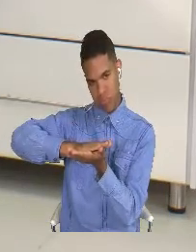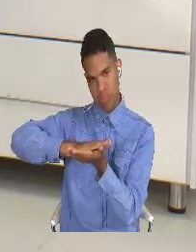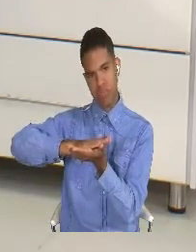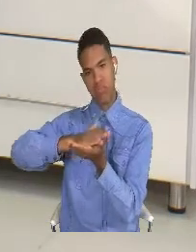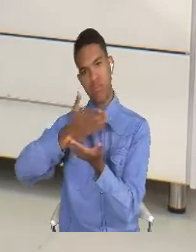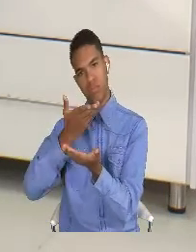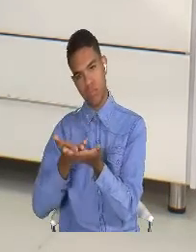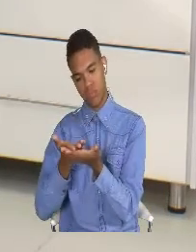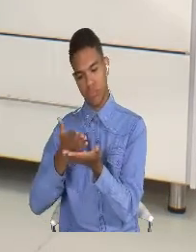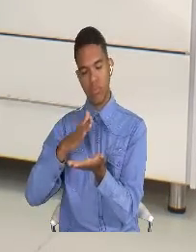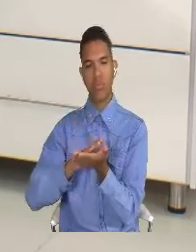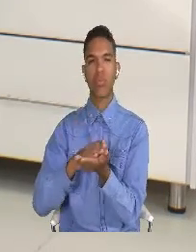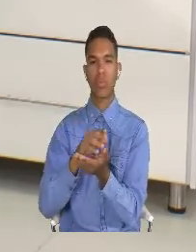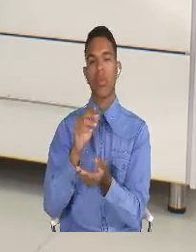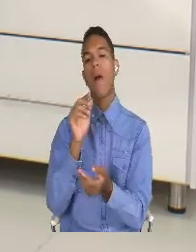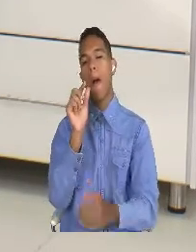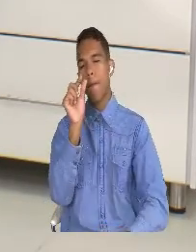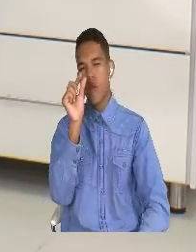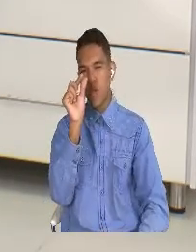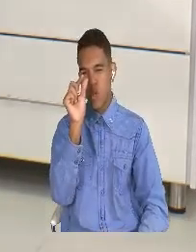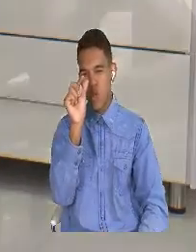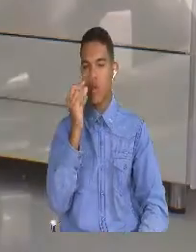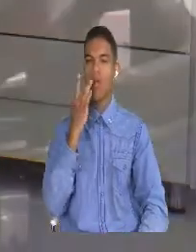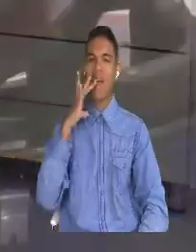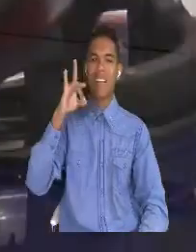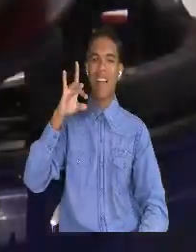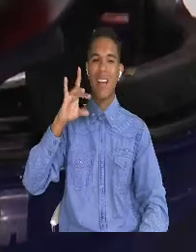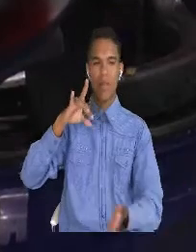un toquecito de sal que tengo por acá.